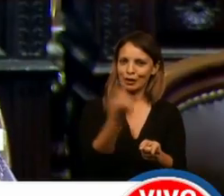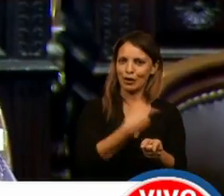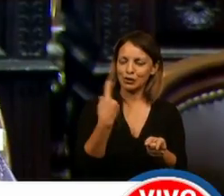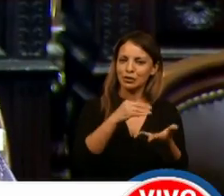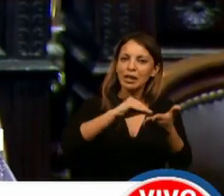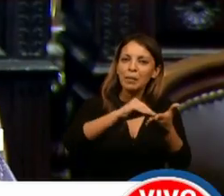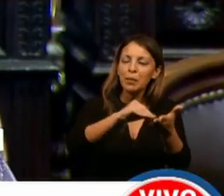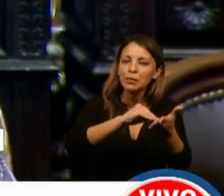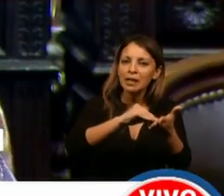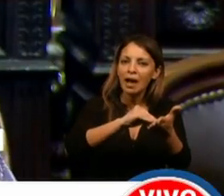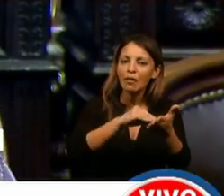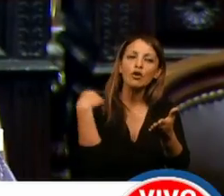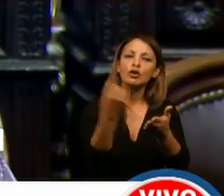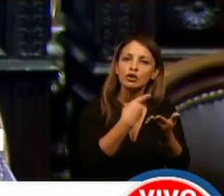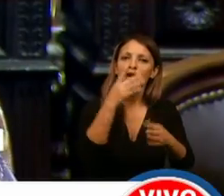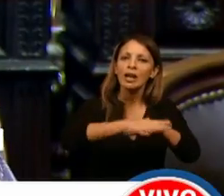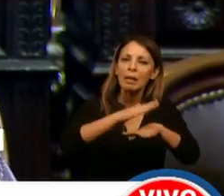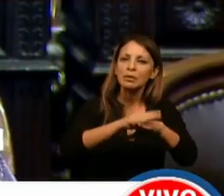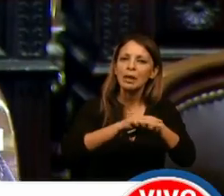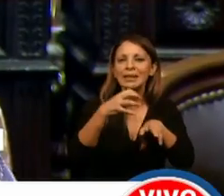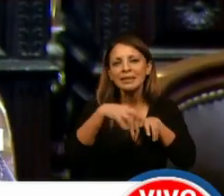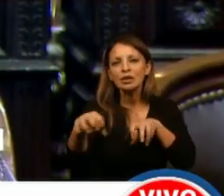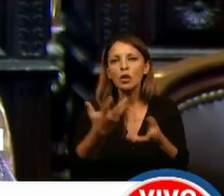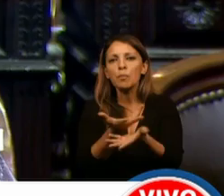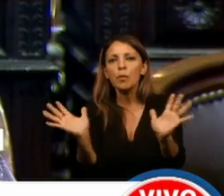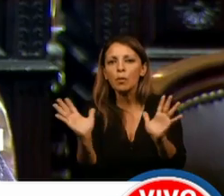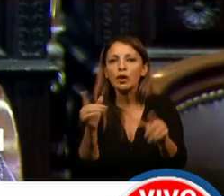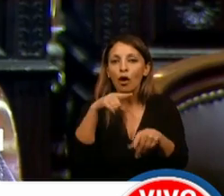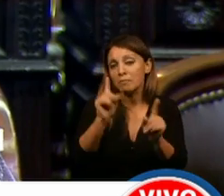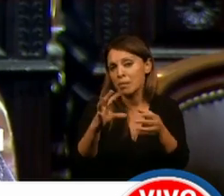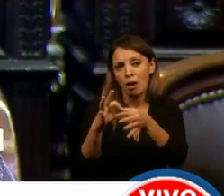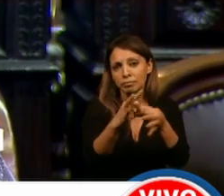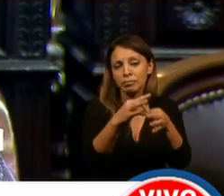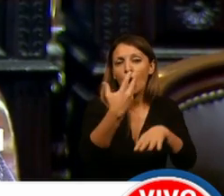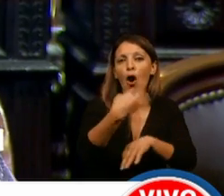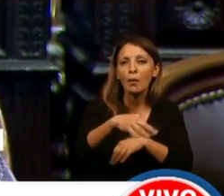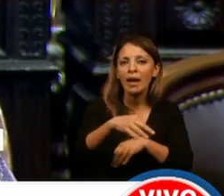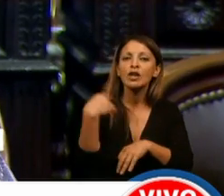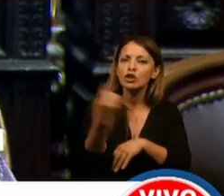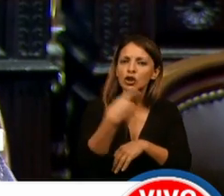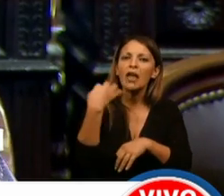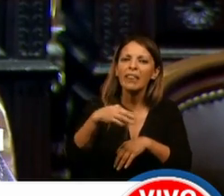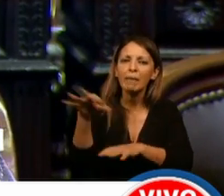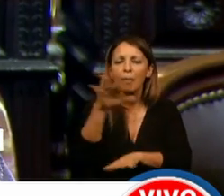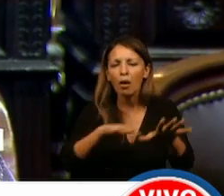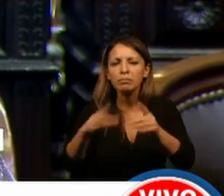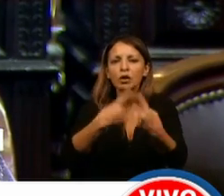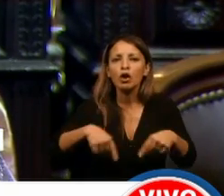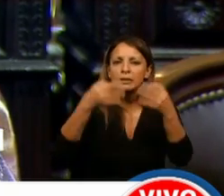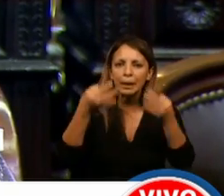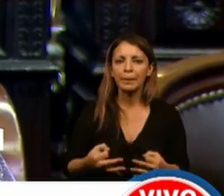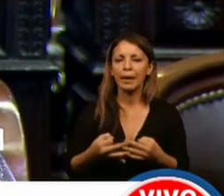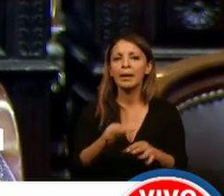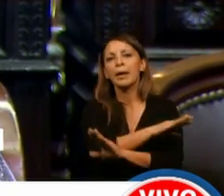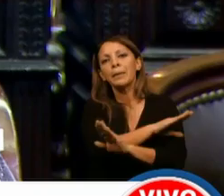diputados nuestra parte como sector público de la obligación es hacer las cosas bien y es romper la